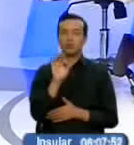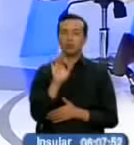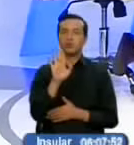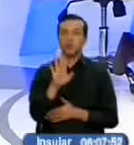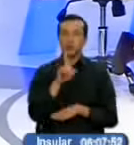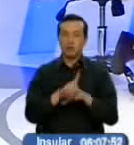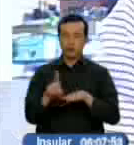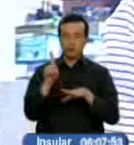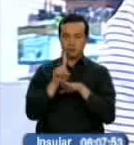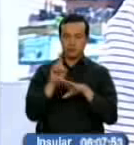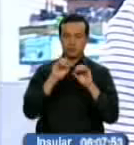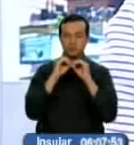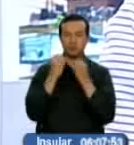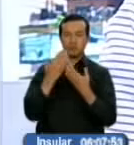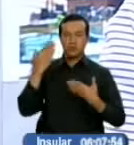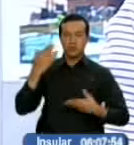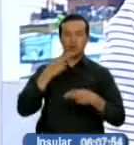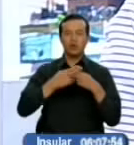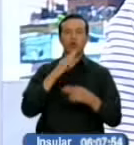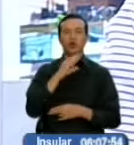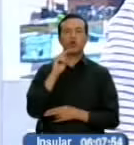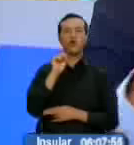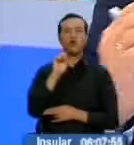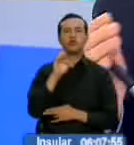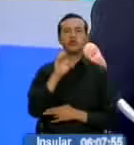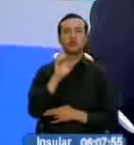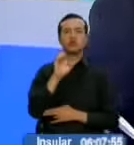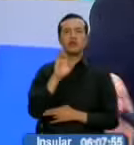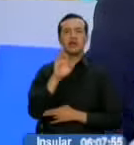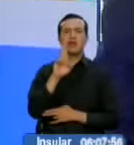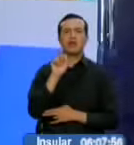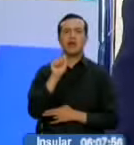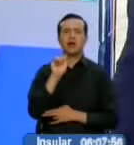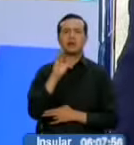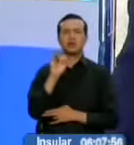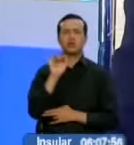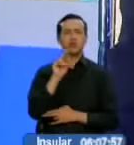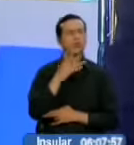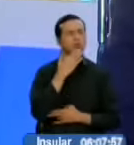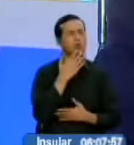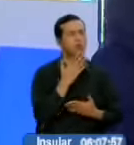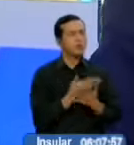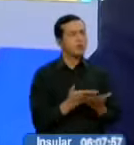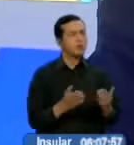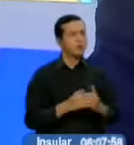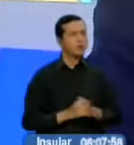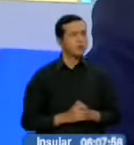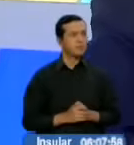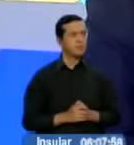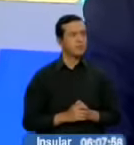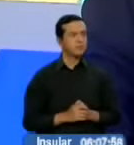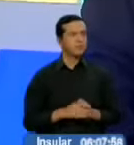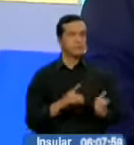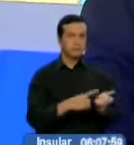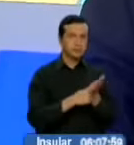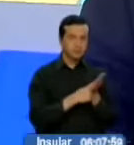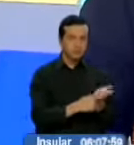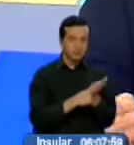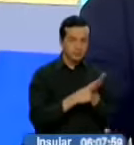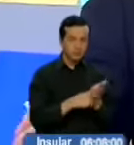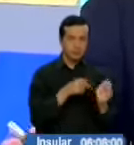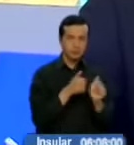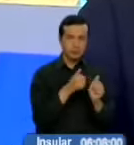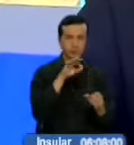Movimiento de Concertación. ¿Cuáles son las bases para poder debatir de cara